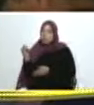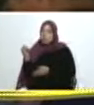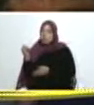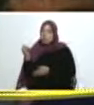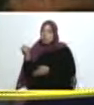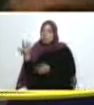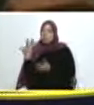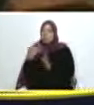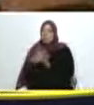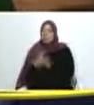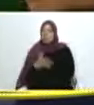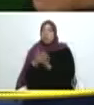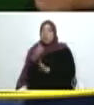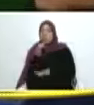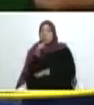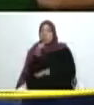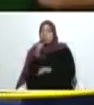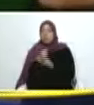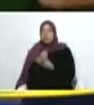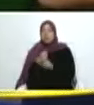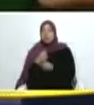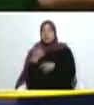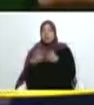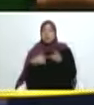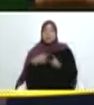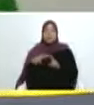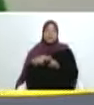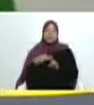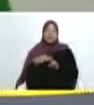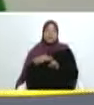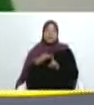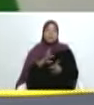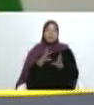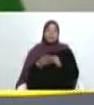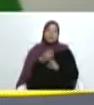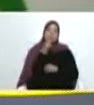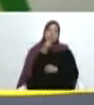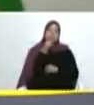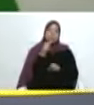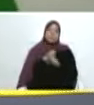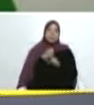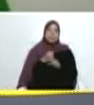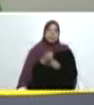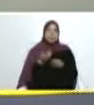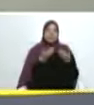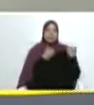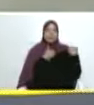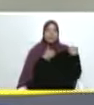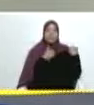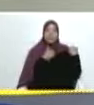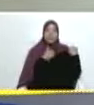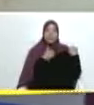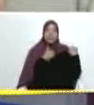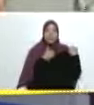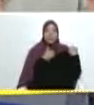modelo depredador que nos llevó a esta situación. El capitalismo es el responsable.